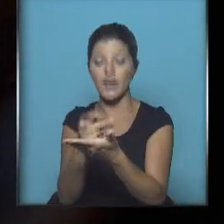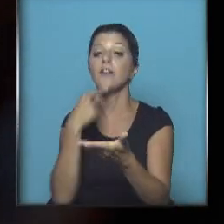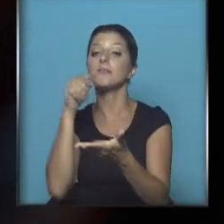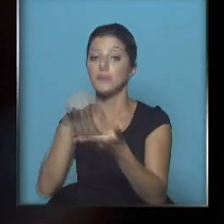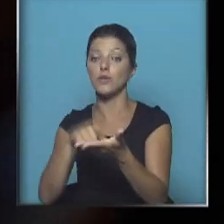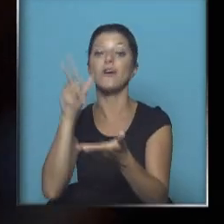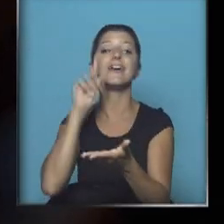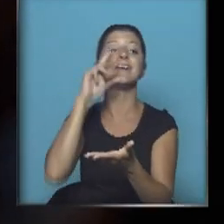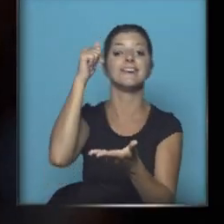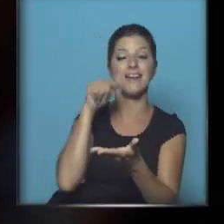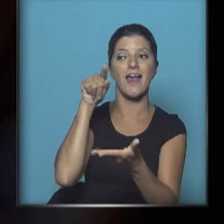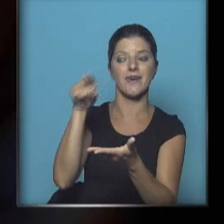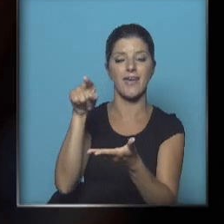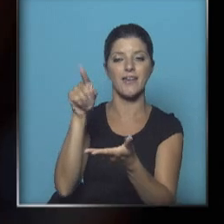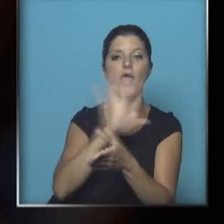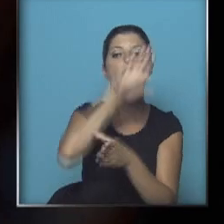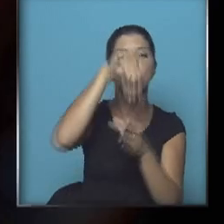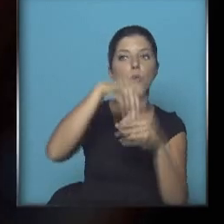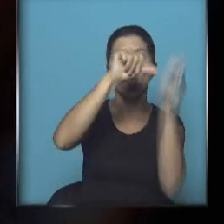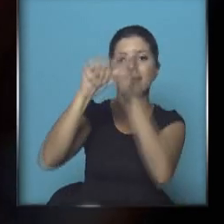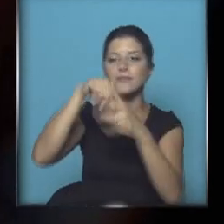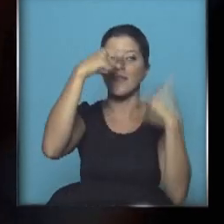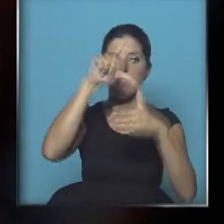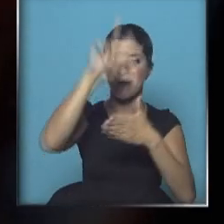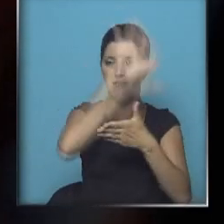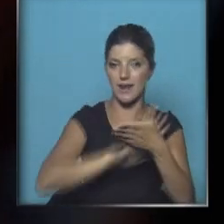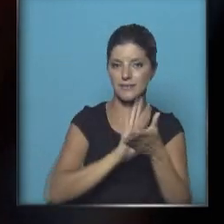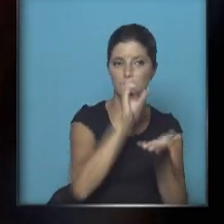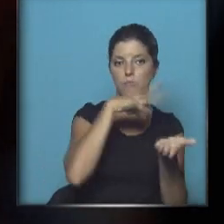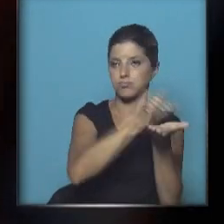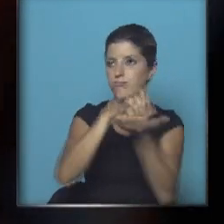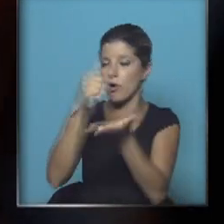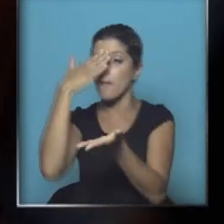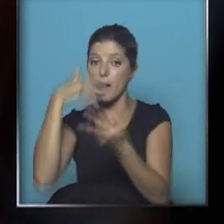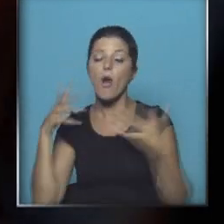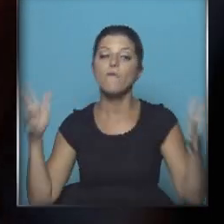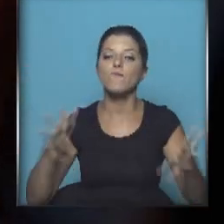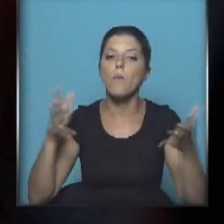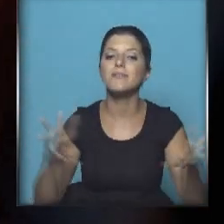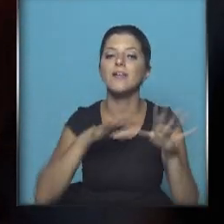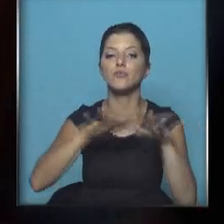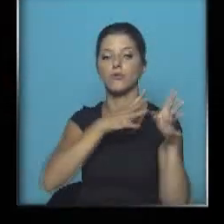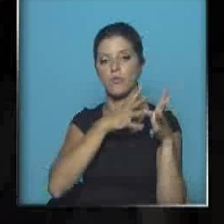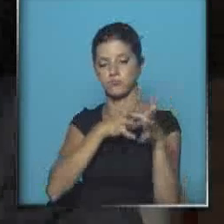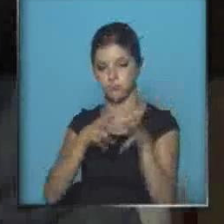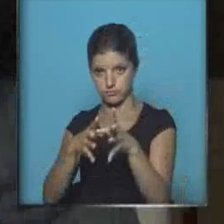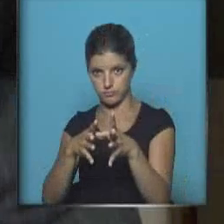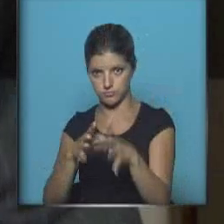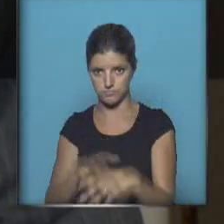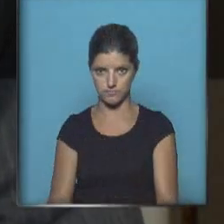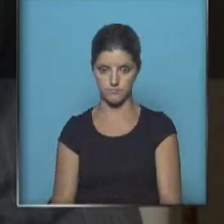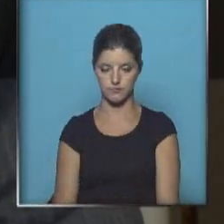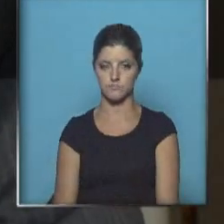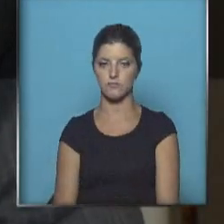a Irán de infiltrarse en países de América Latina para fomentar actos terroristas. Ahora